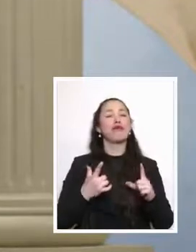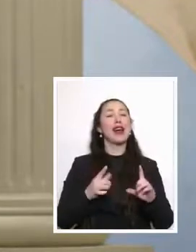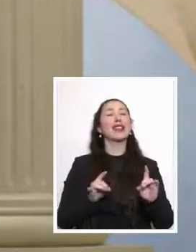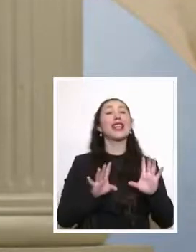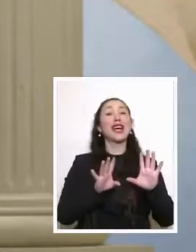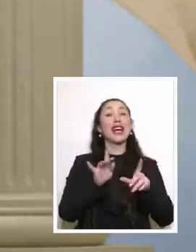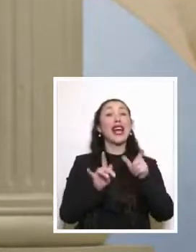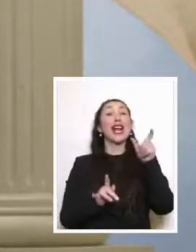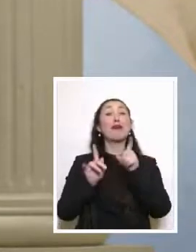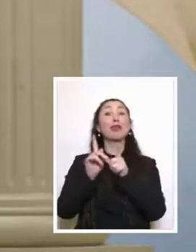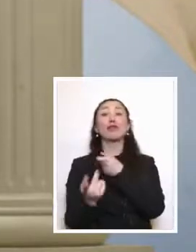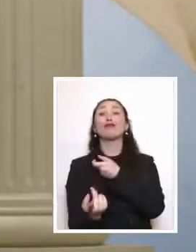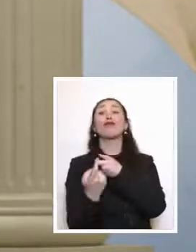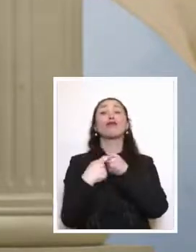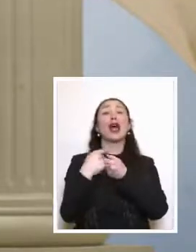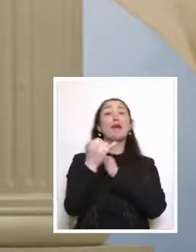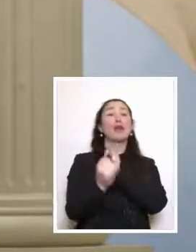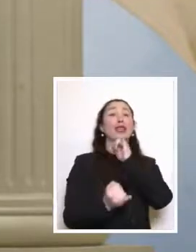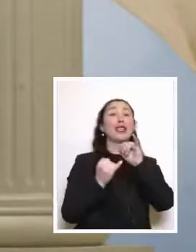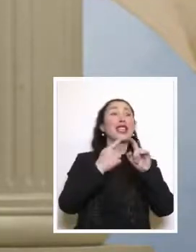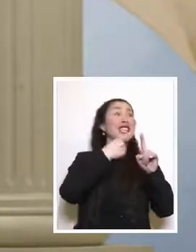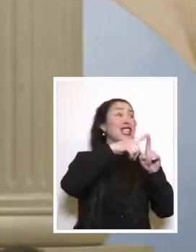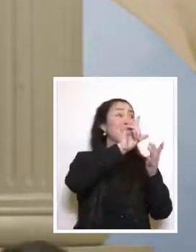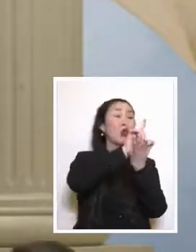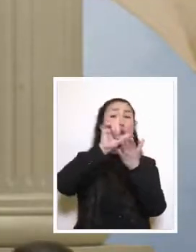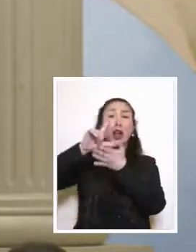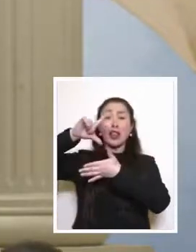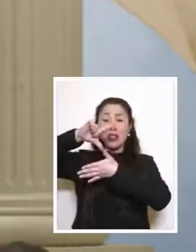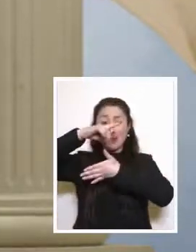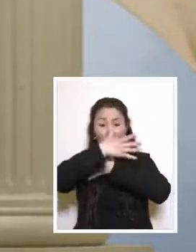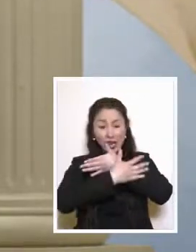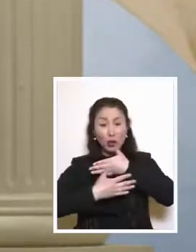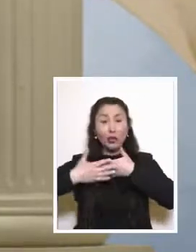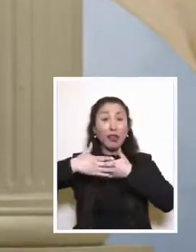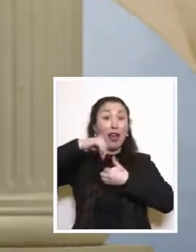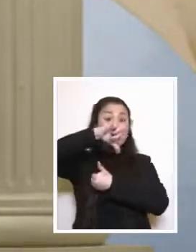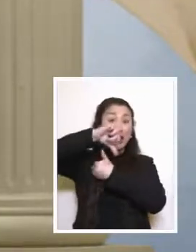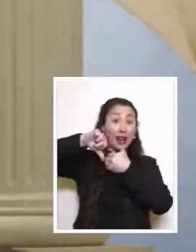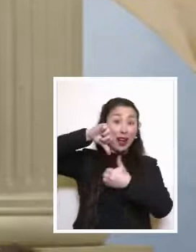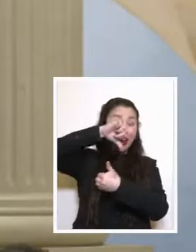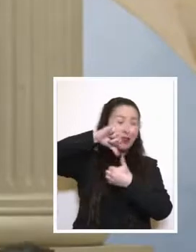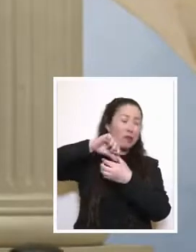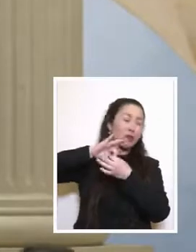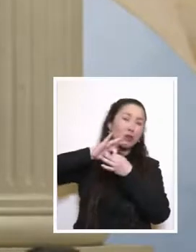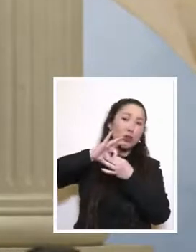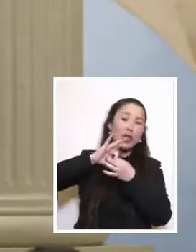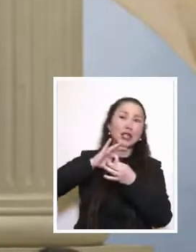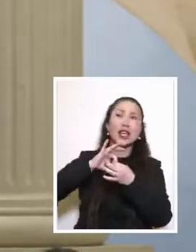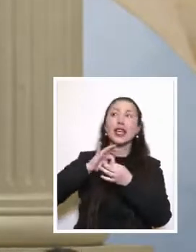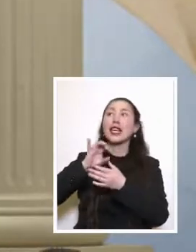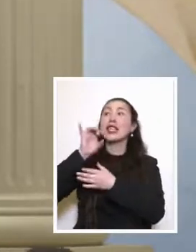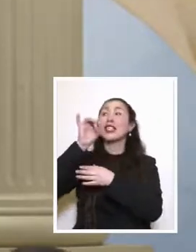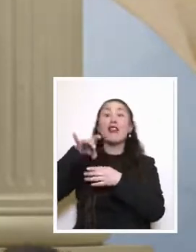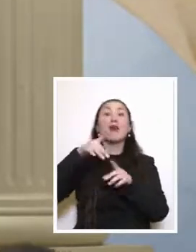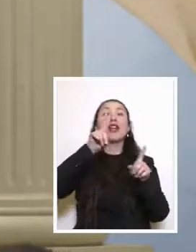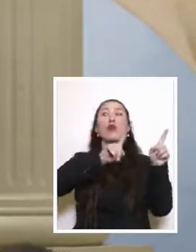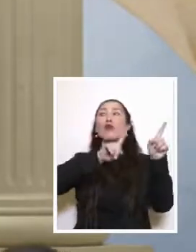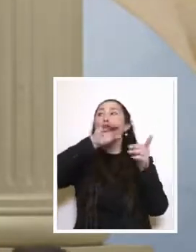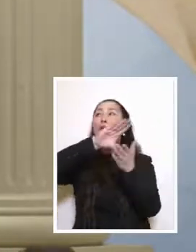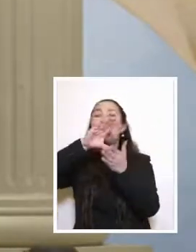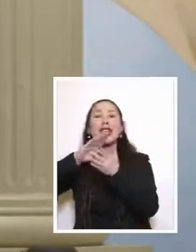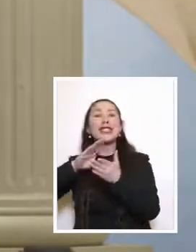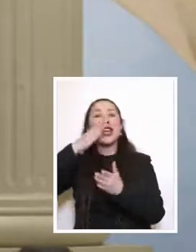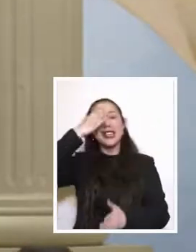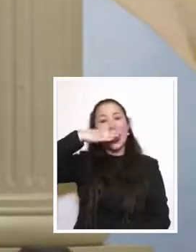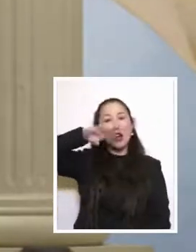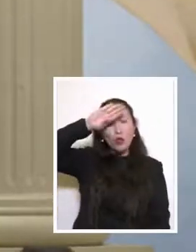están conectados online de las diferentes partes de América Latina y el Caribe. Hemos escuchado la lista de países, pero sé que está Cuba,